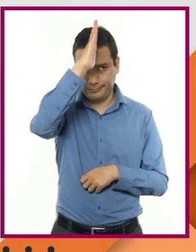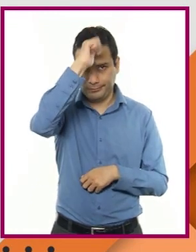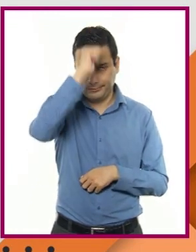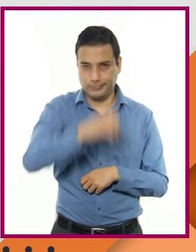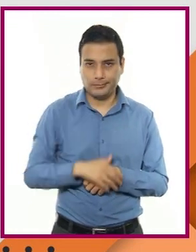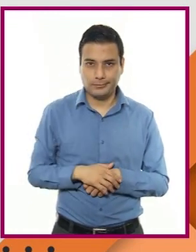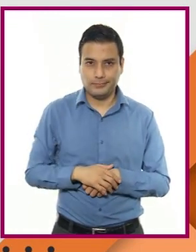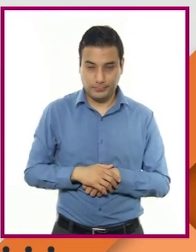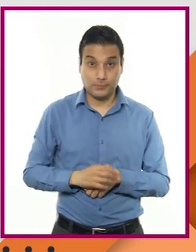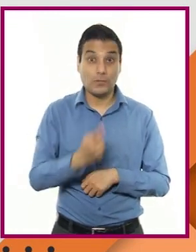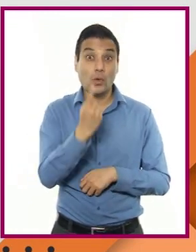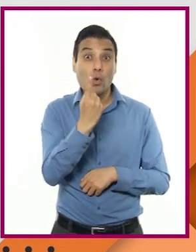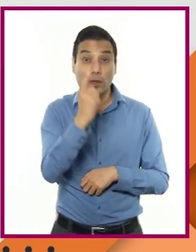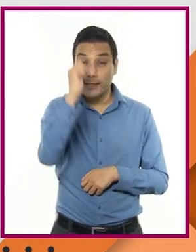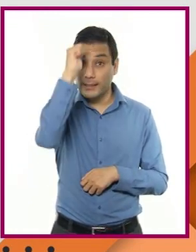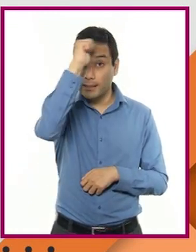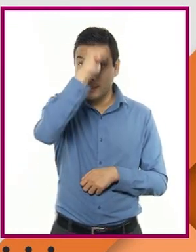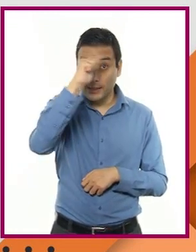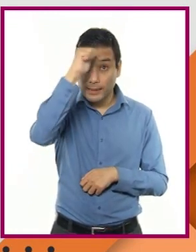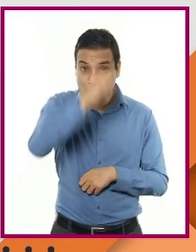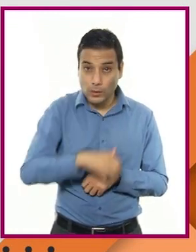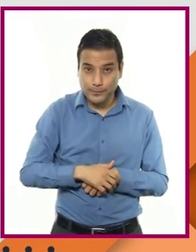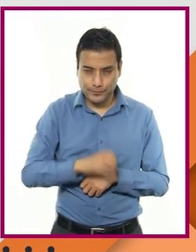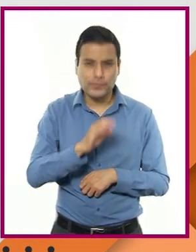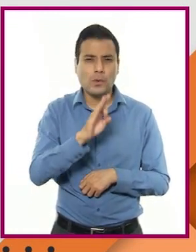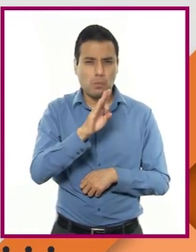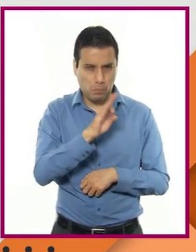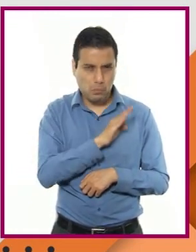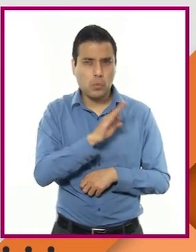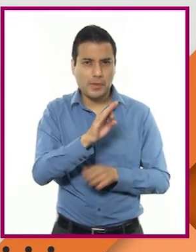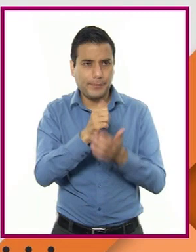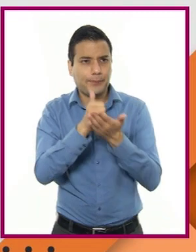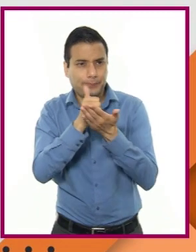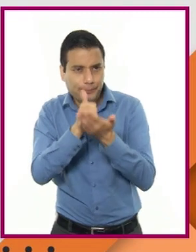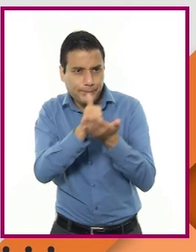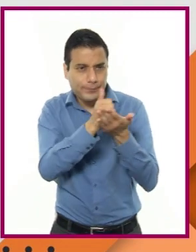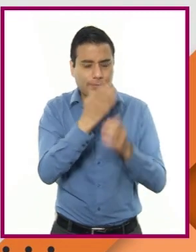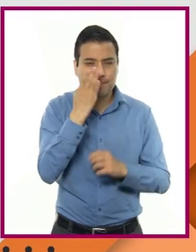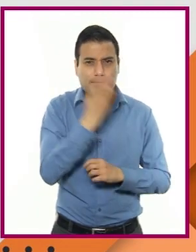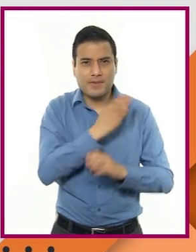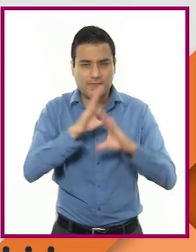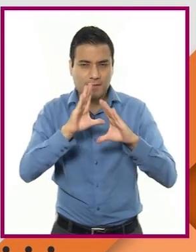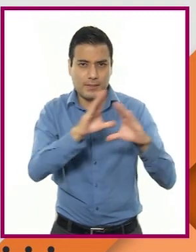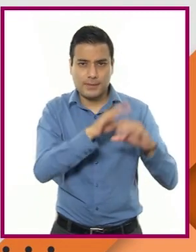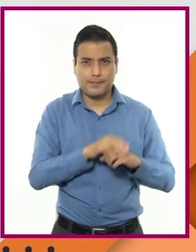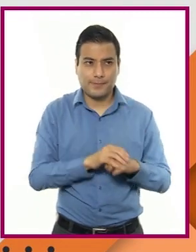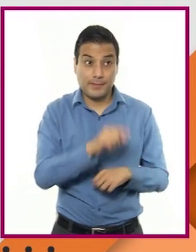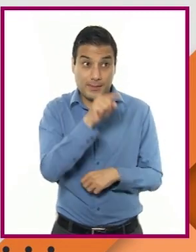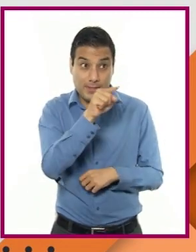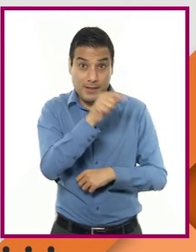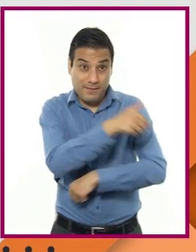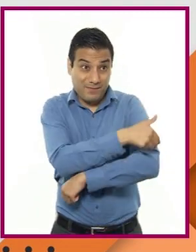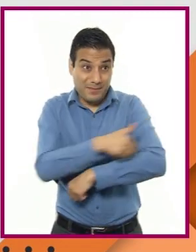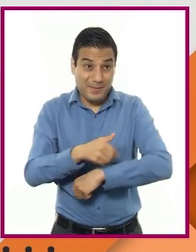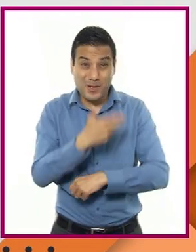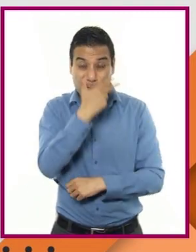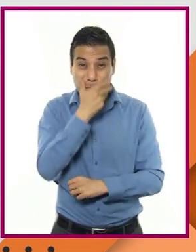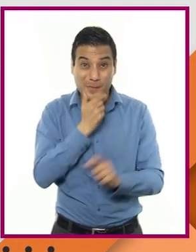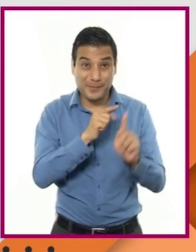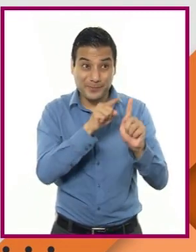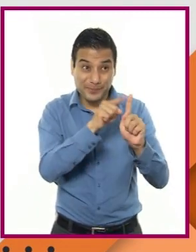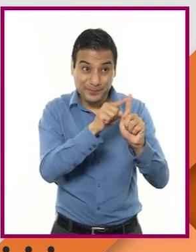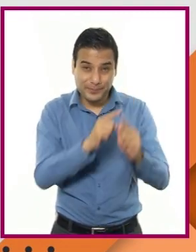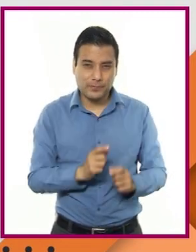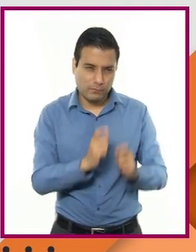un clérigo franciscano podría atender a los miembros del distrito, y que a la familia de Yanga se le concedería